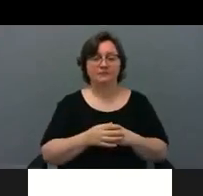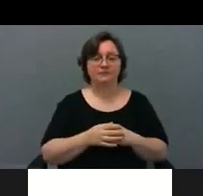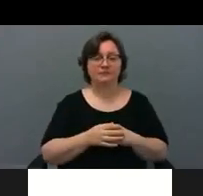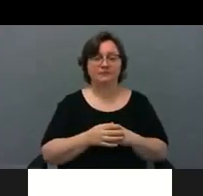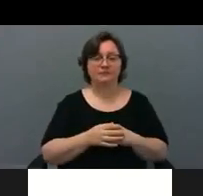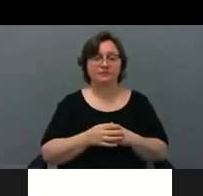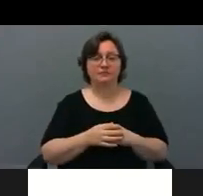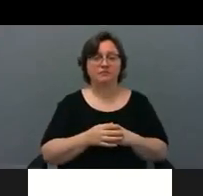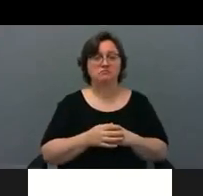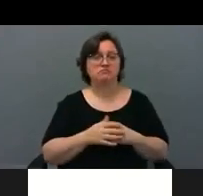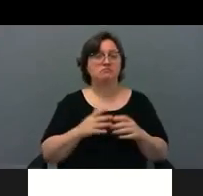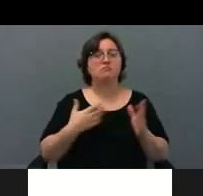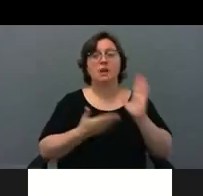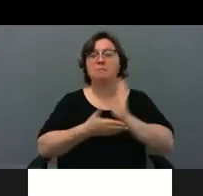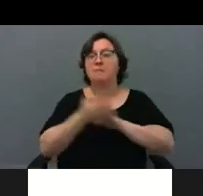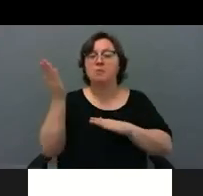vamos a la...